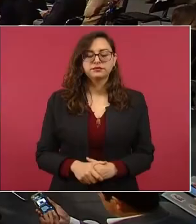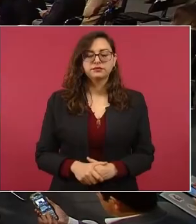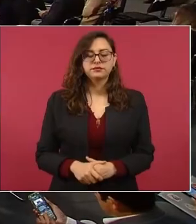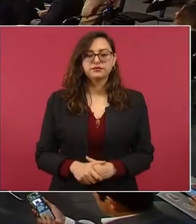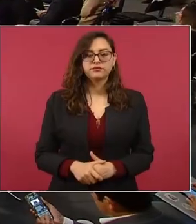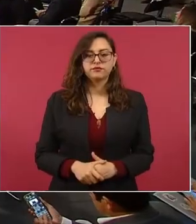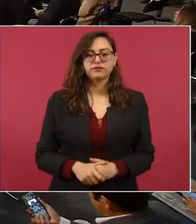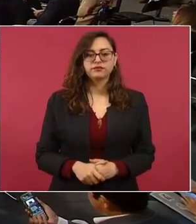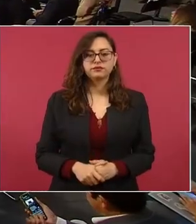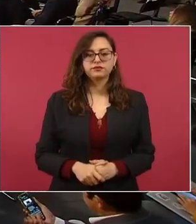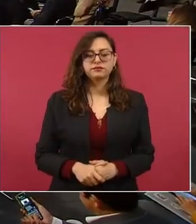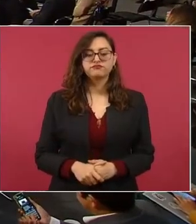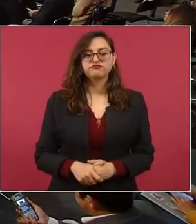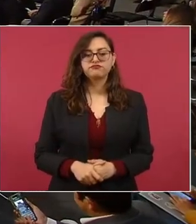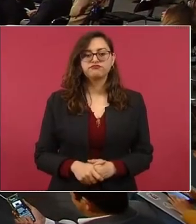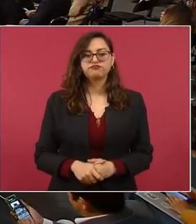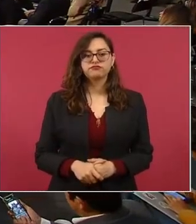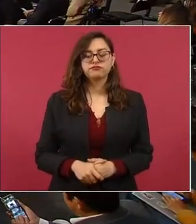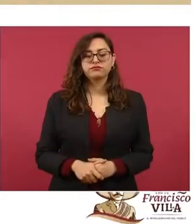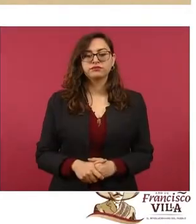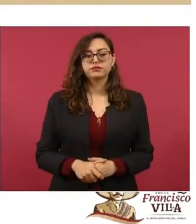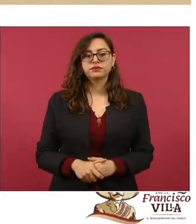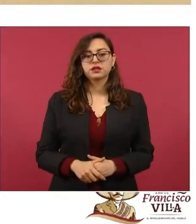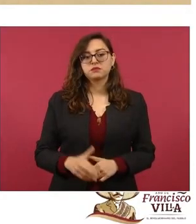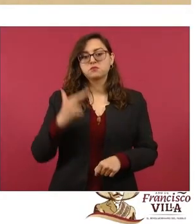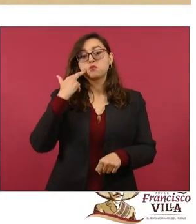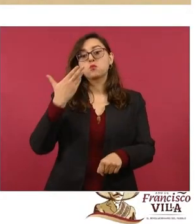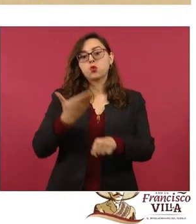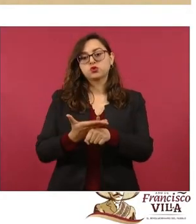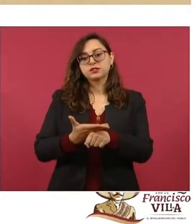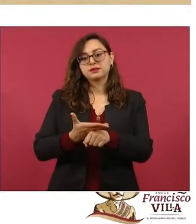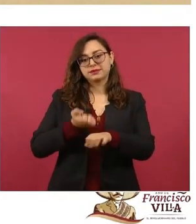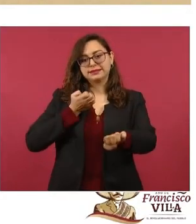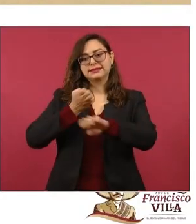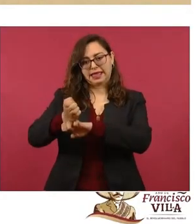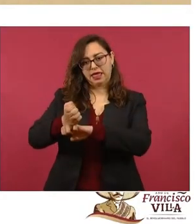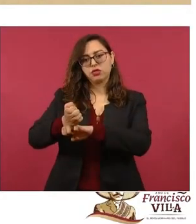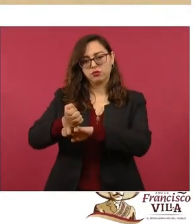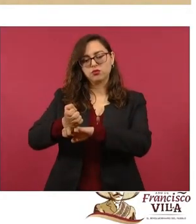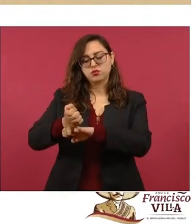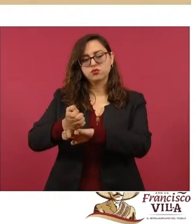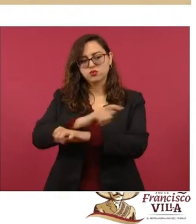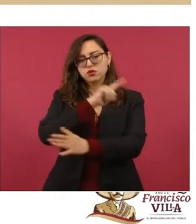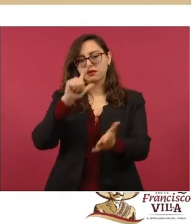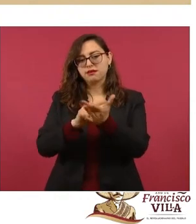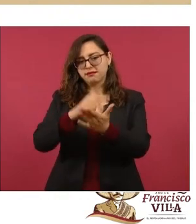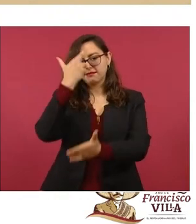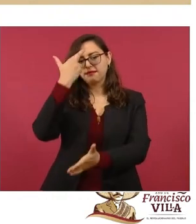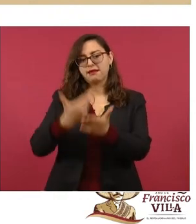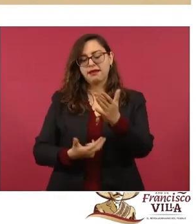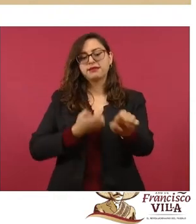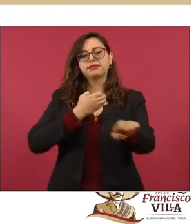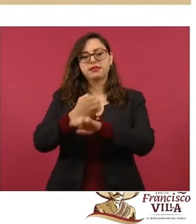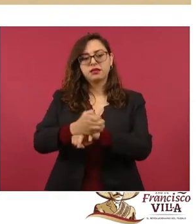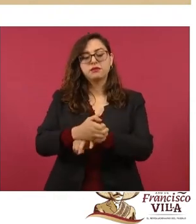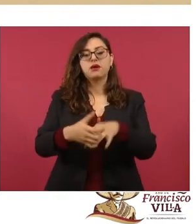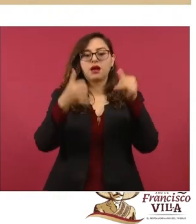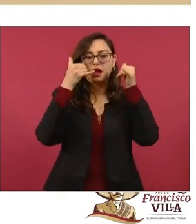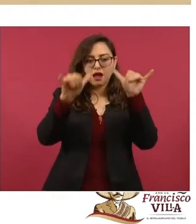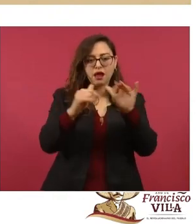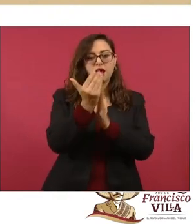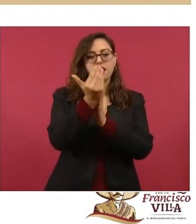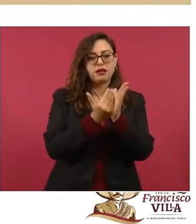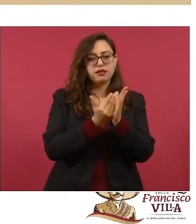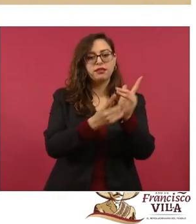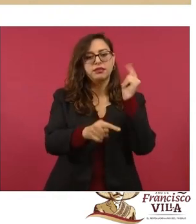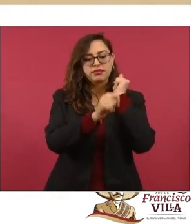Es fuero común. Robo de ganado a la baja. Robo de transporte individual a la baja. Robo de